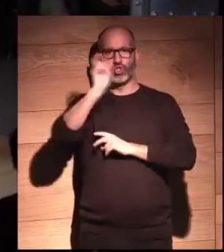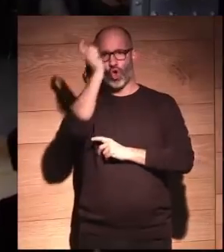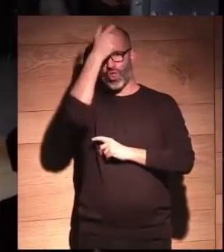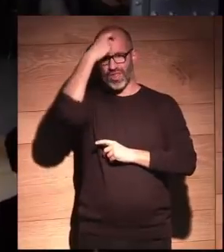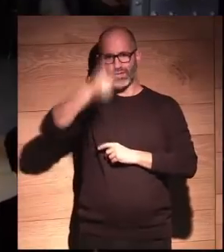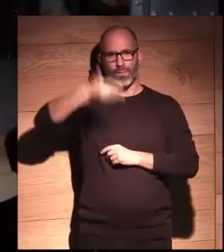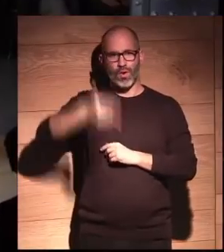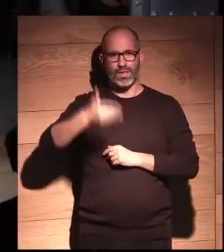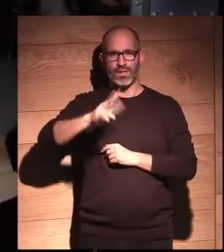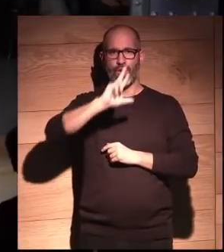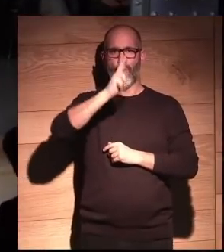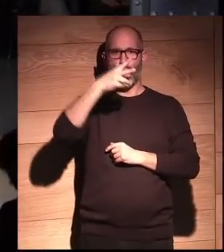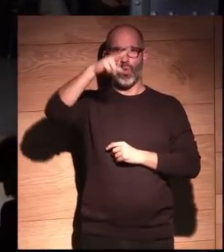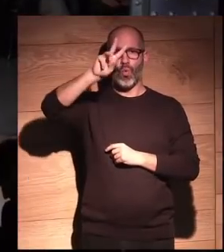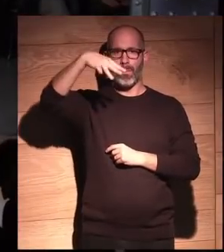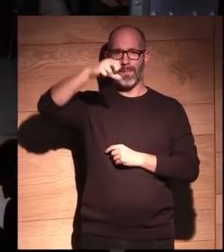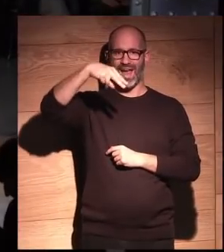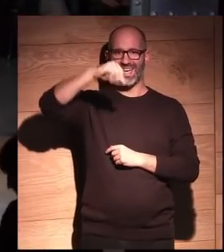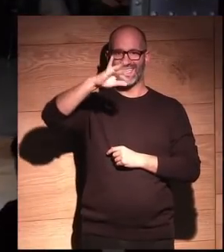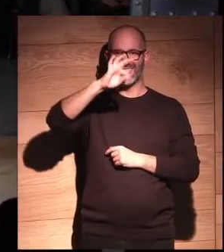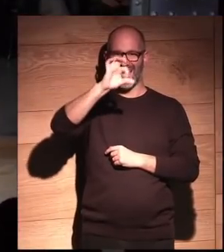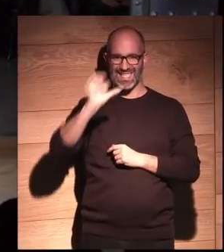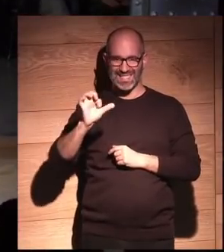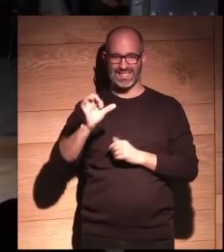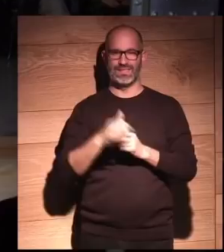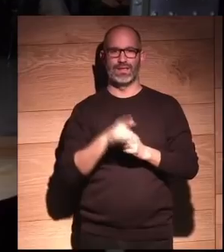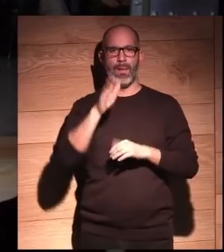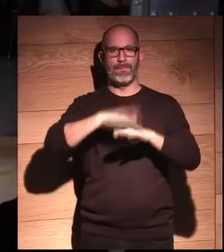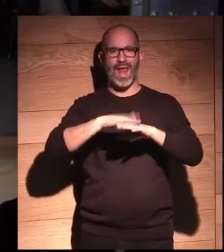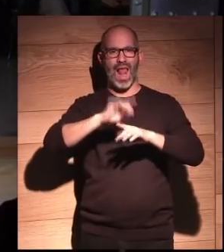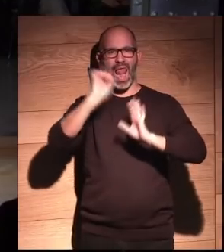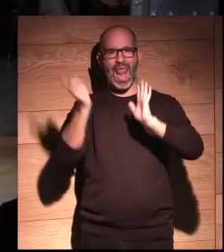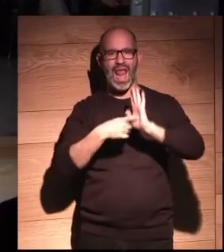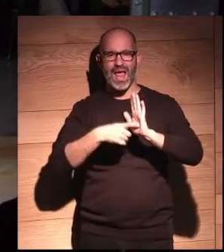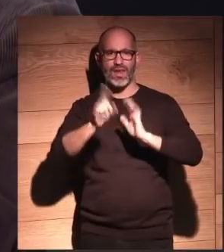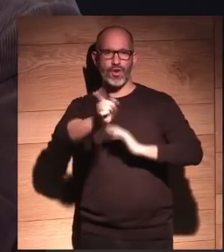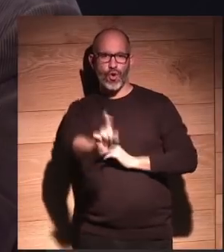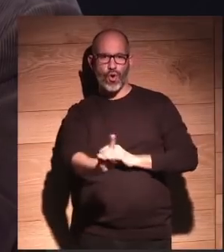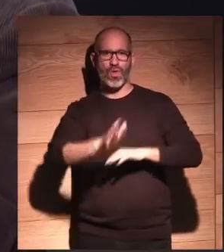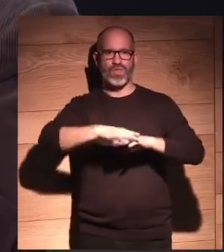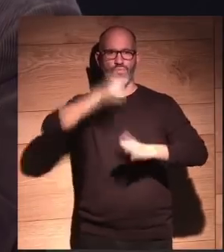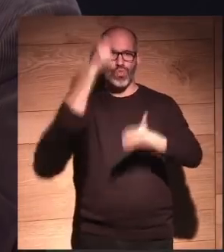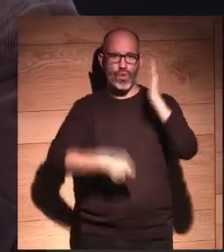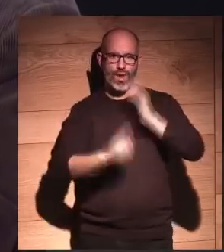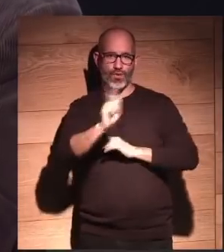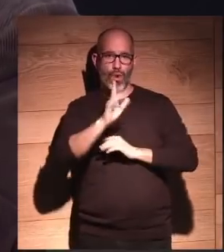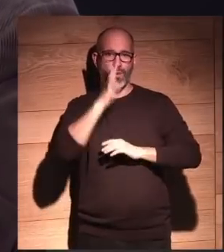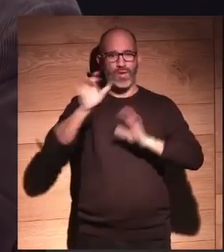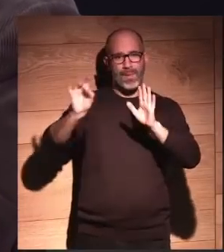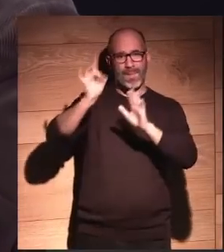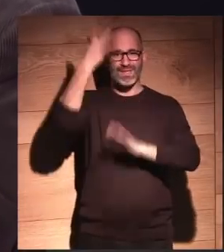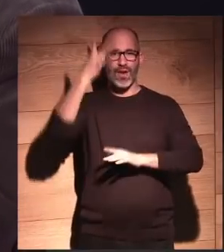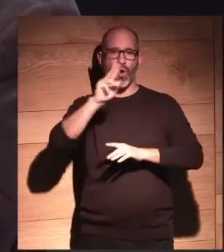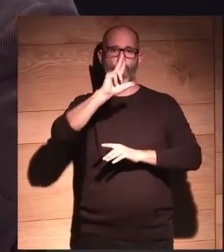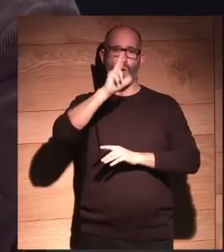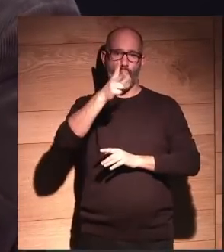es el concepto de humanitas. El hecho de decir, para que la ley no fuera demasiado dura, inventaron el concepto